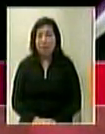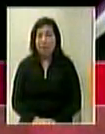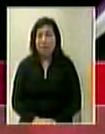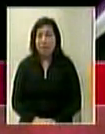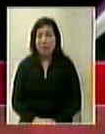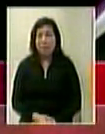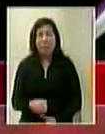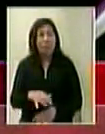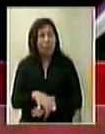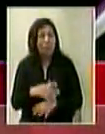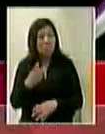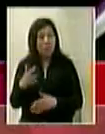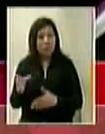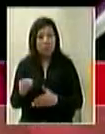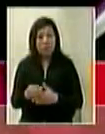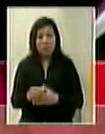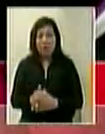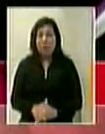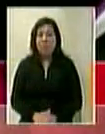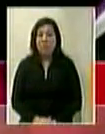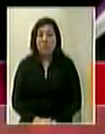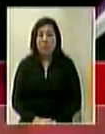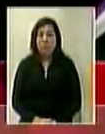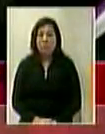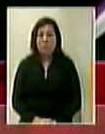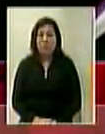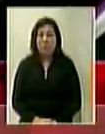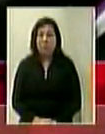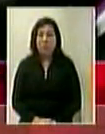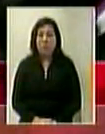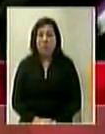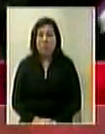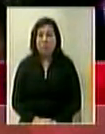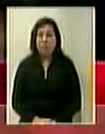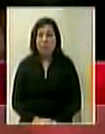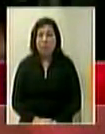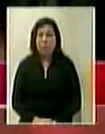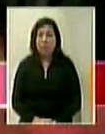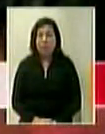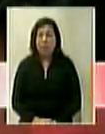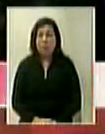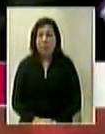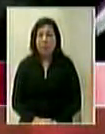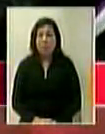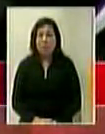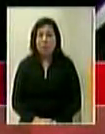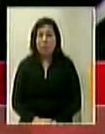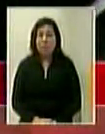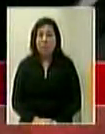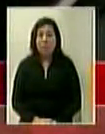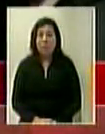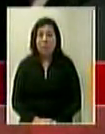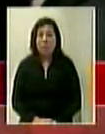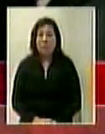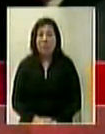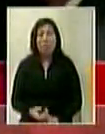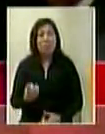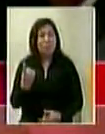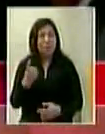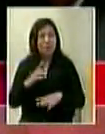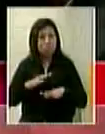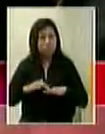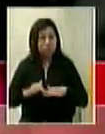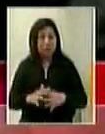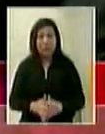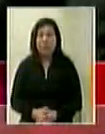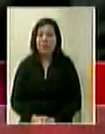un serio trámite para recuperar su aparato. Entonces, de hecho, ese interno es noticia, pues. Y yo quiero decir que durante la primera